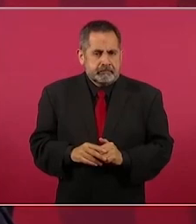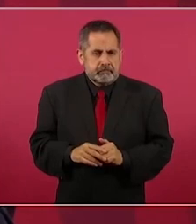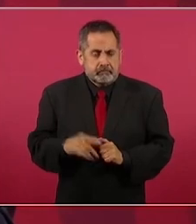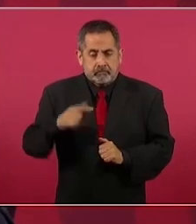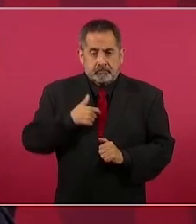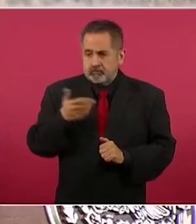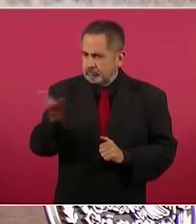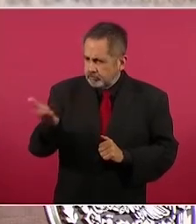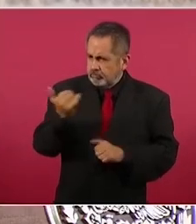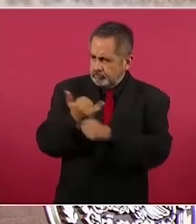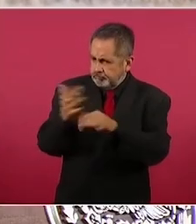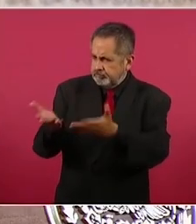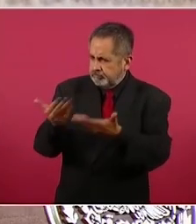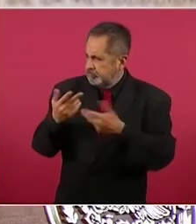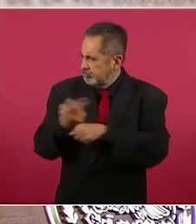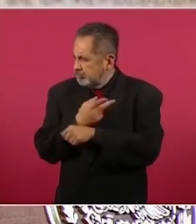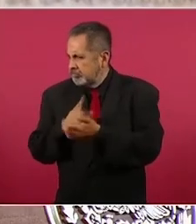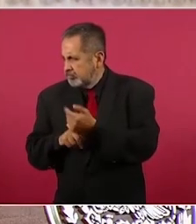yo pedí informes,